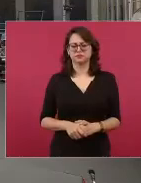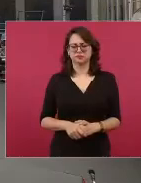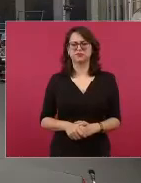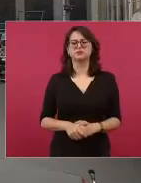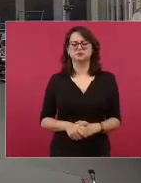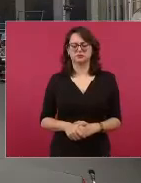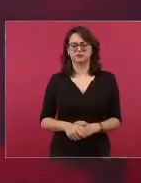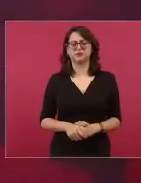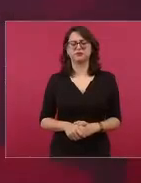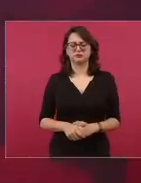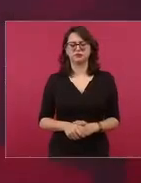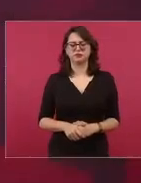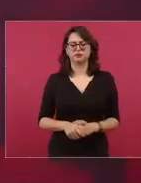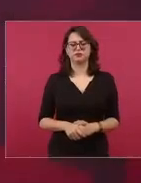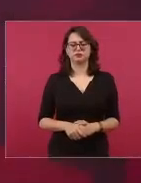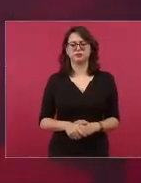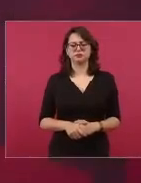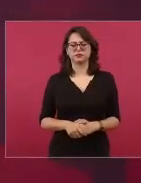Sí, pero